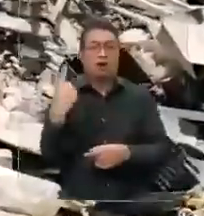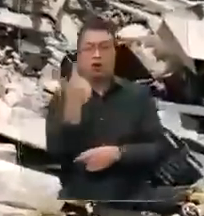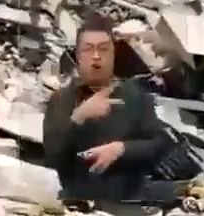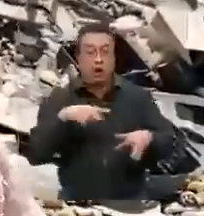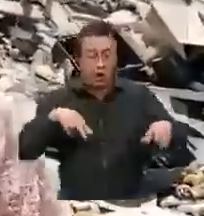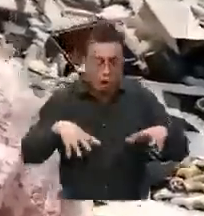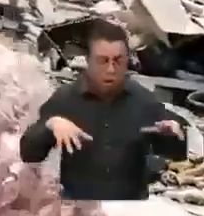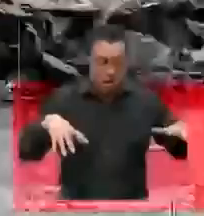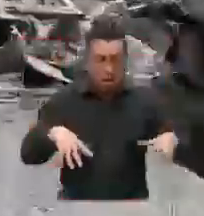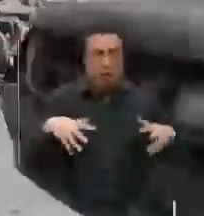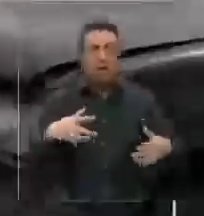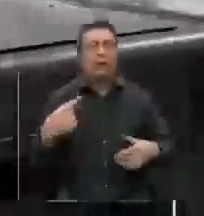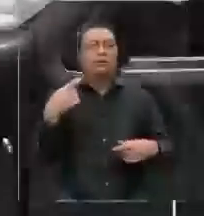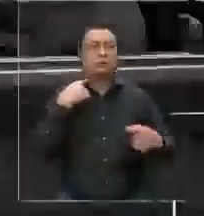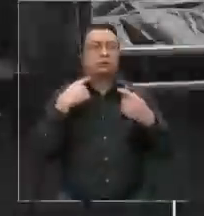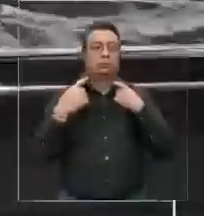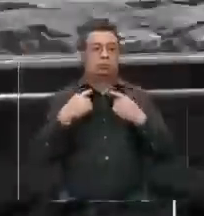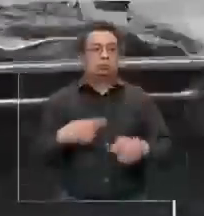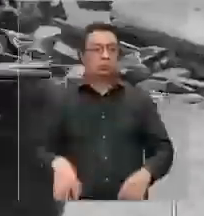que transitar por aquí.